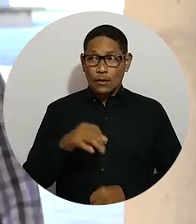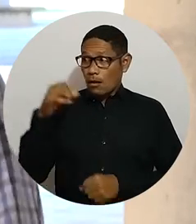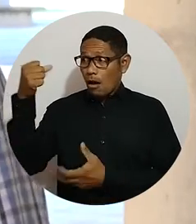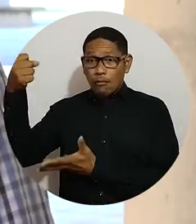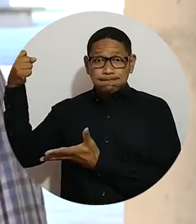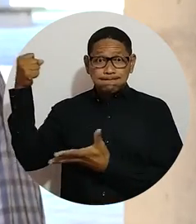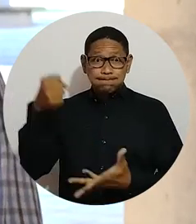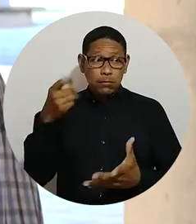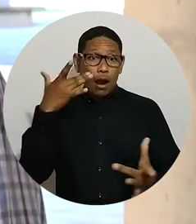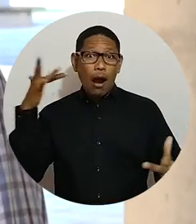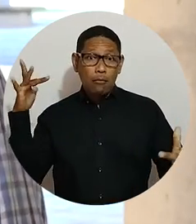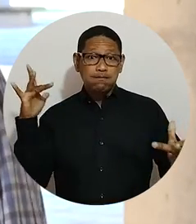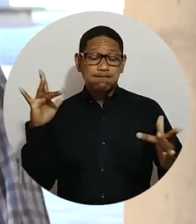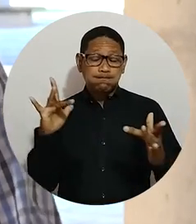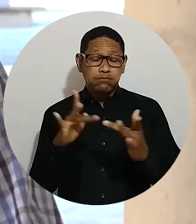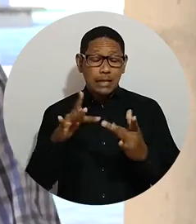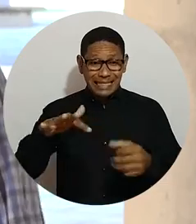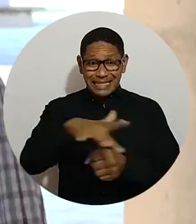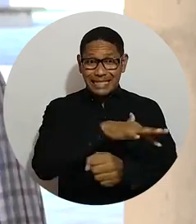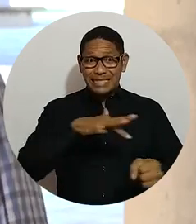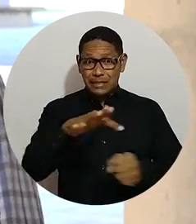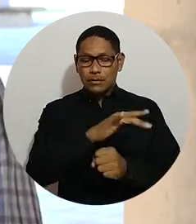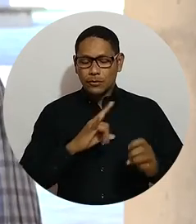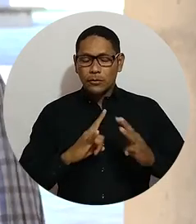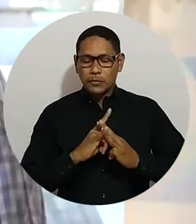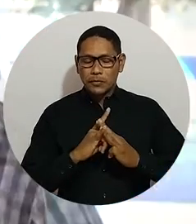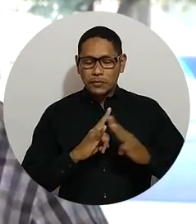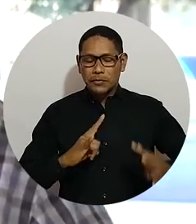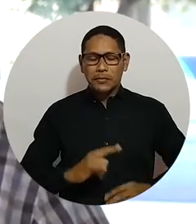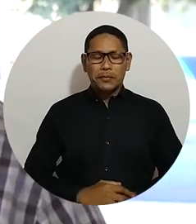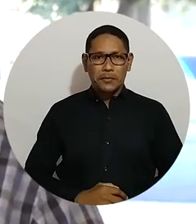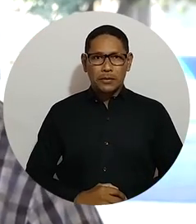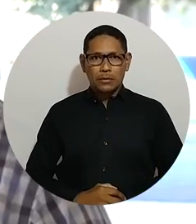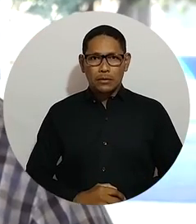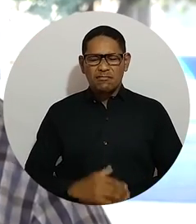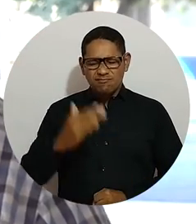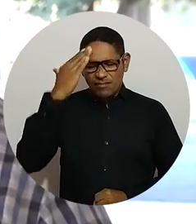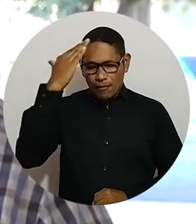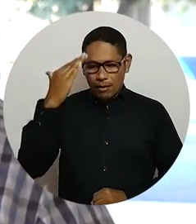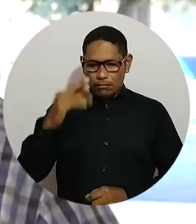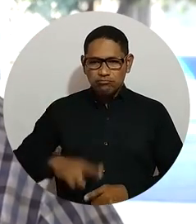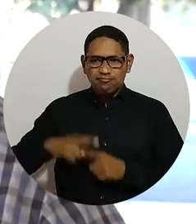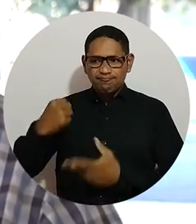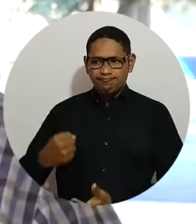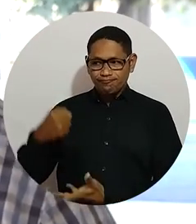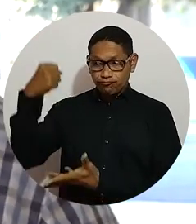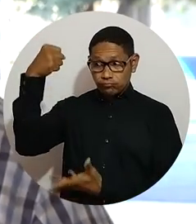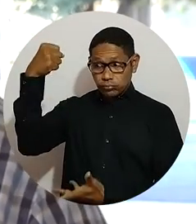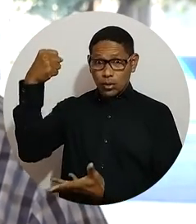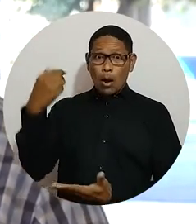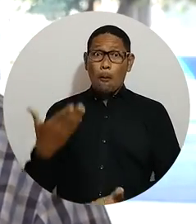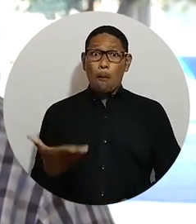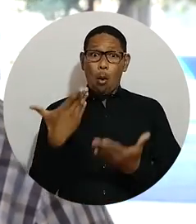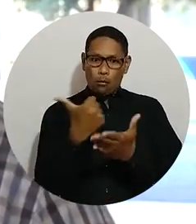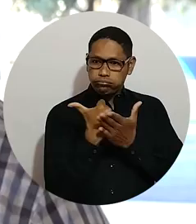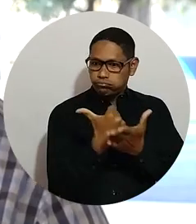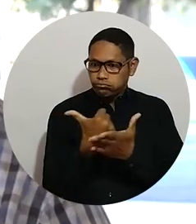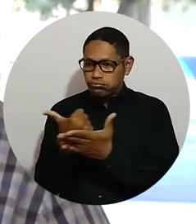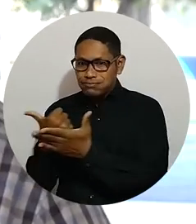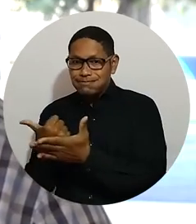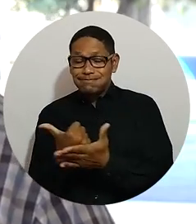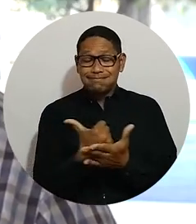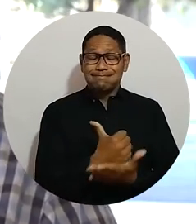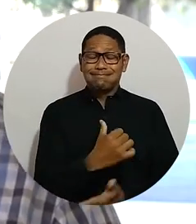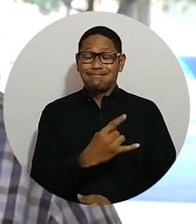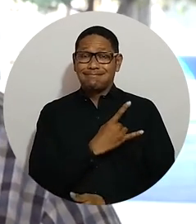ajustado realmente a las situaciones reales de la universidad. Estoy seguro que esos recursos se van a redundar en mayores beneficios para la